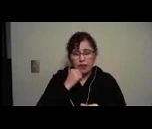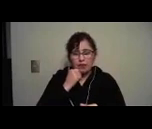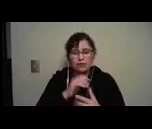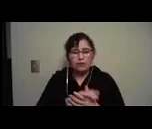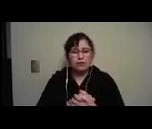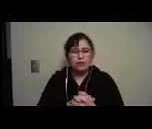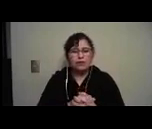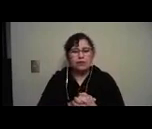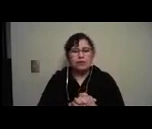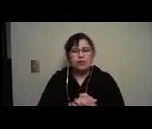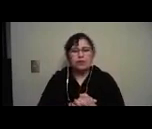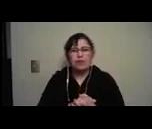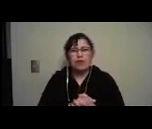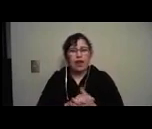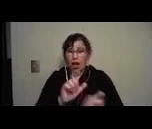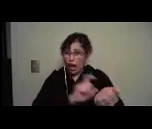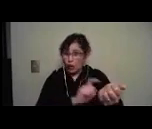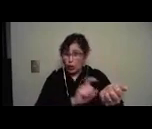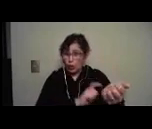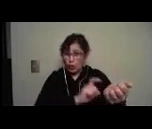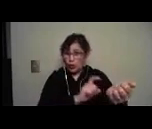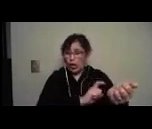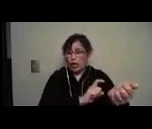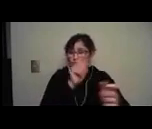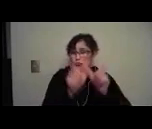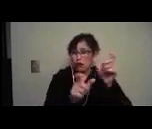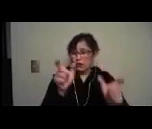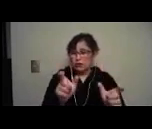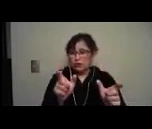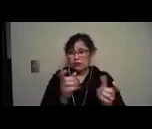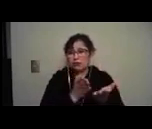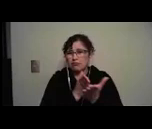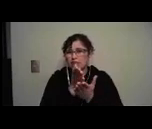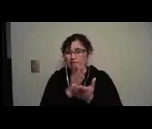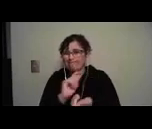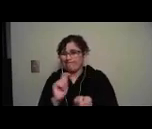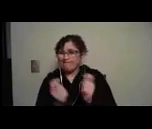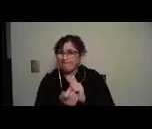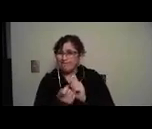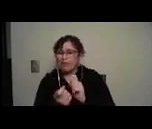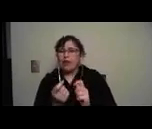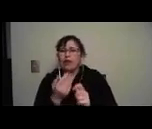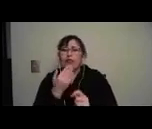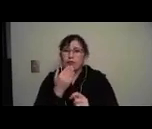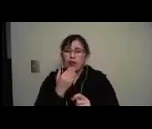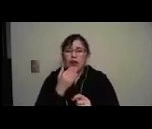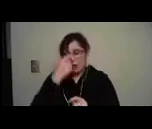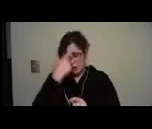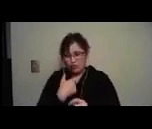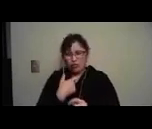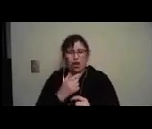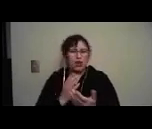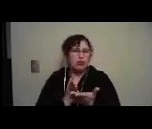en el comportamiento de las personas y en la capacidad de autonomía e independencia propiamente